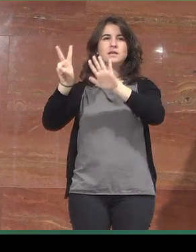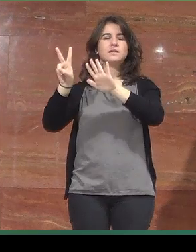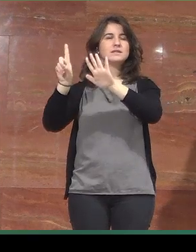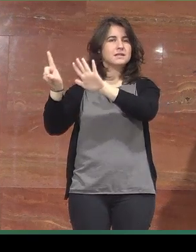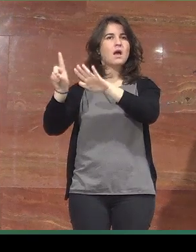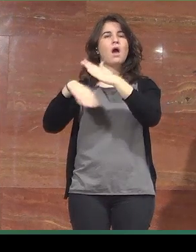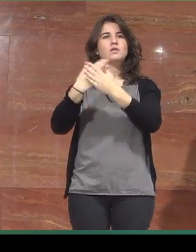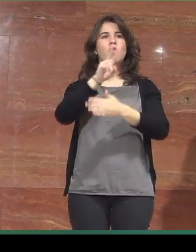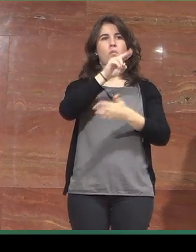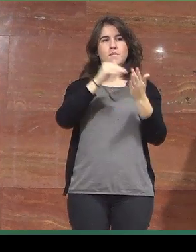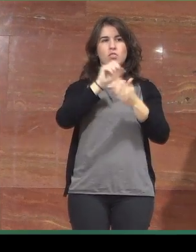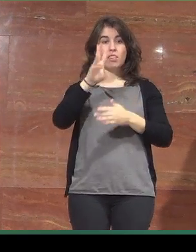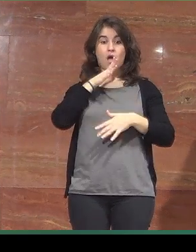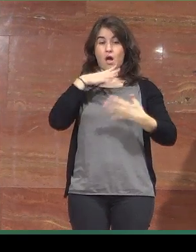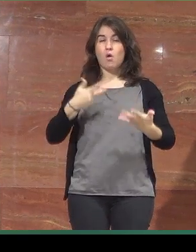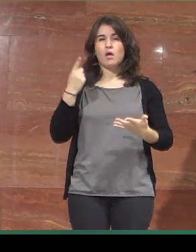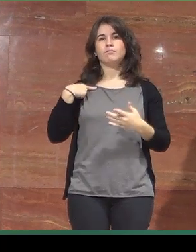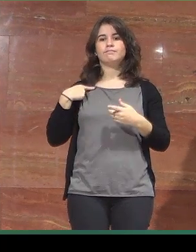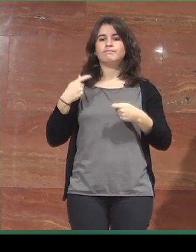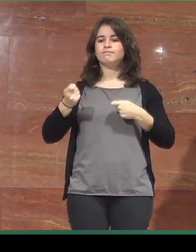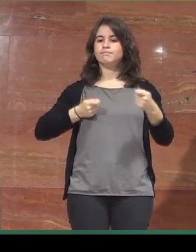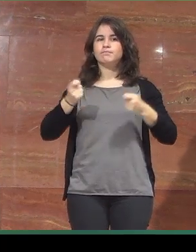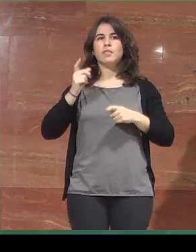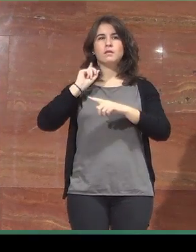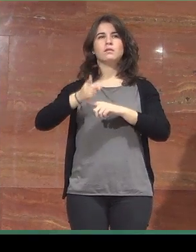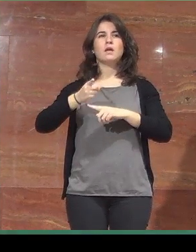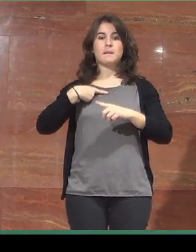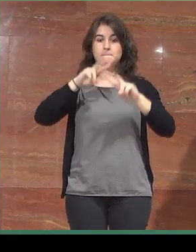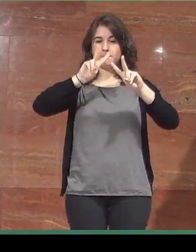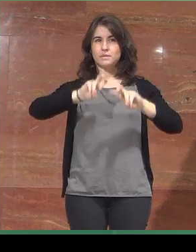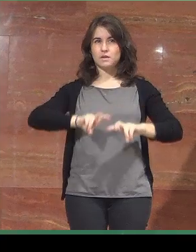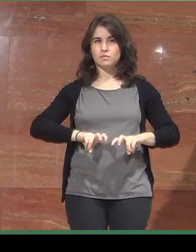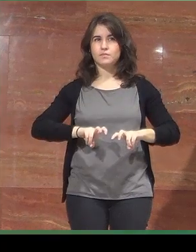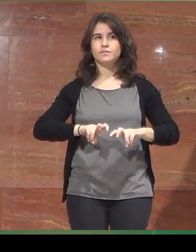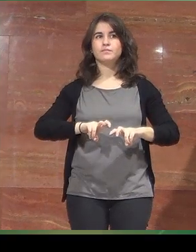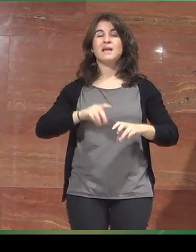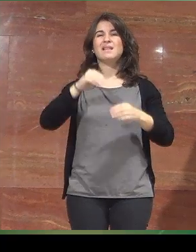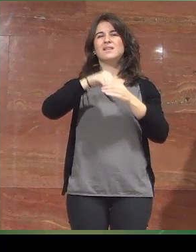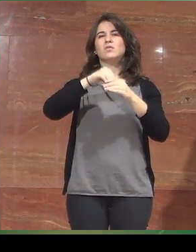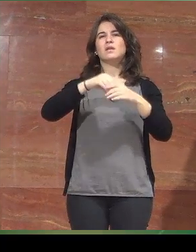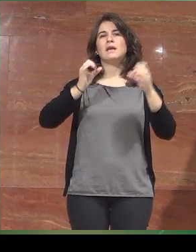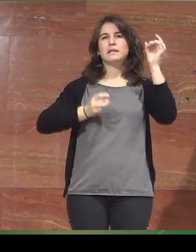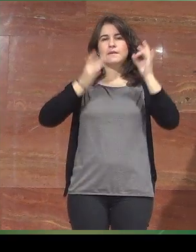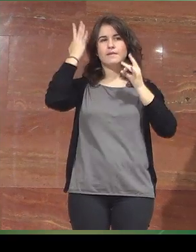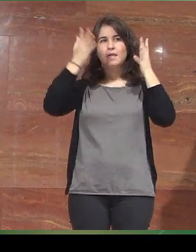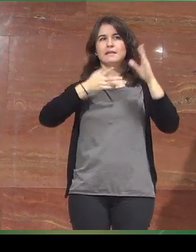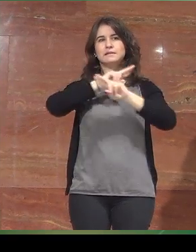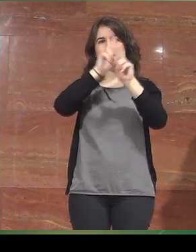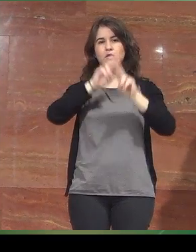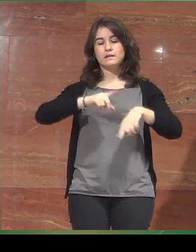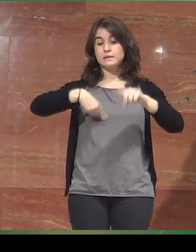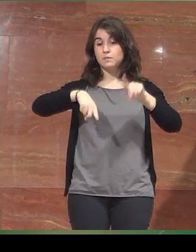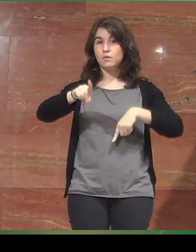la actualidad codirige la investigación que se está llevando a cabo dentro de actividades internacionales de transporte accesible y